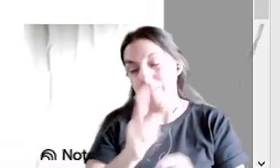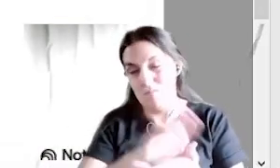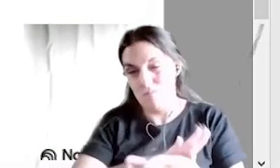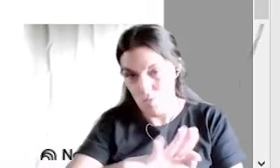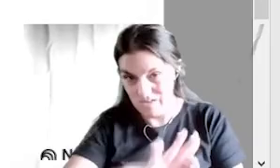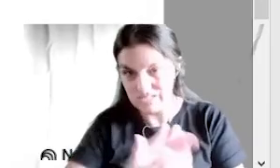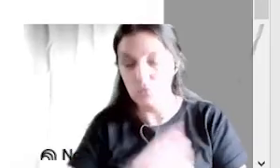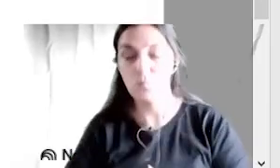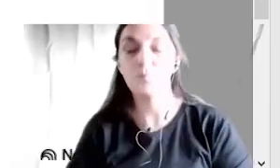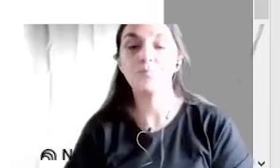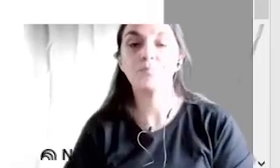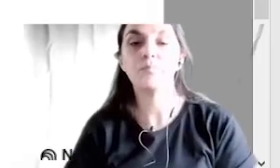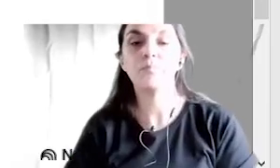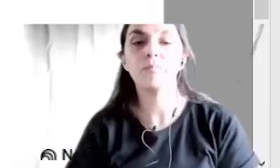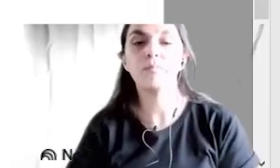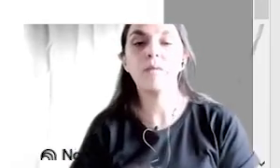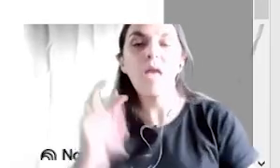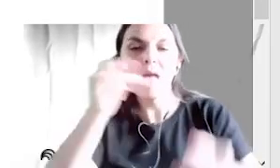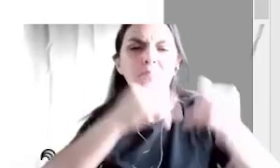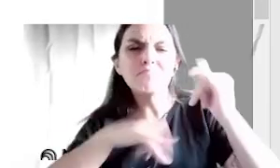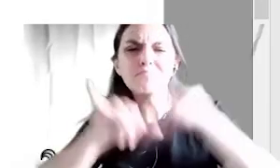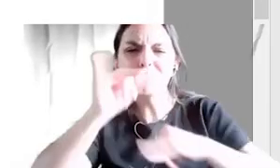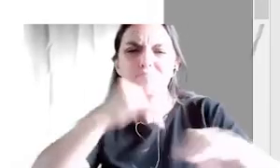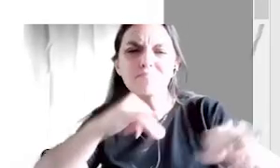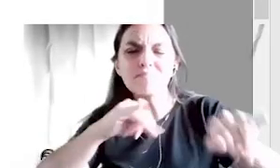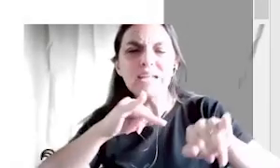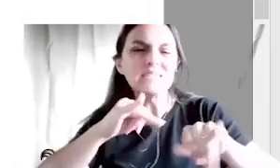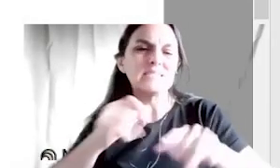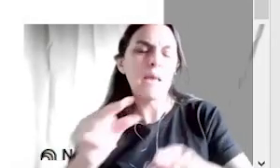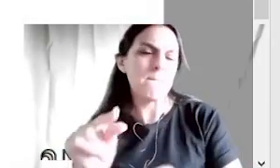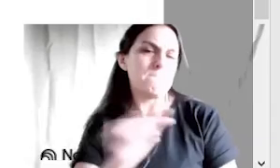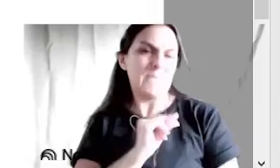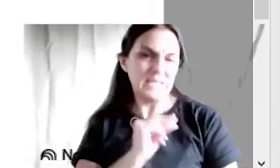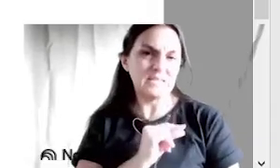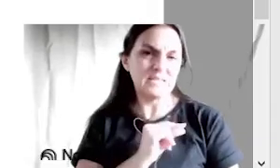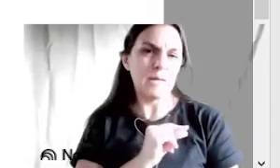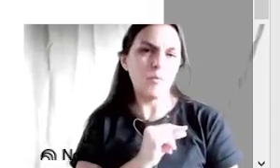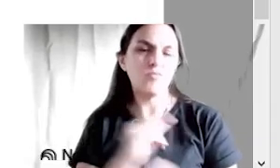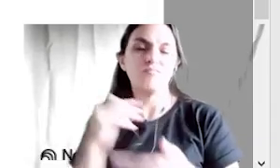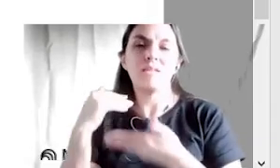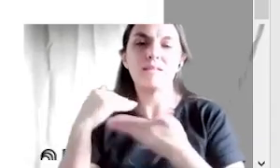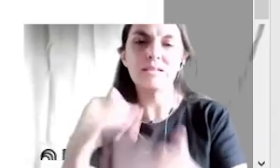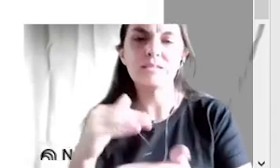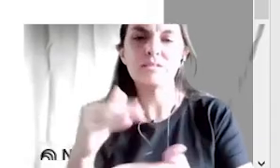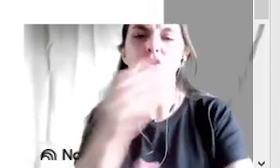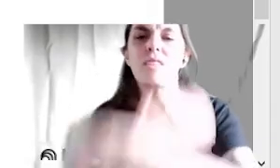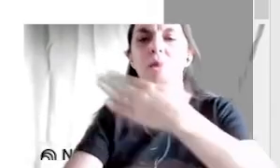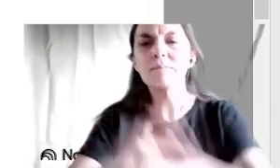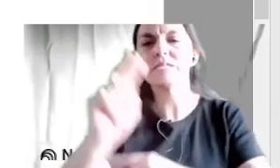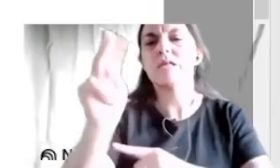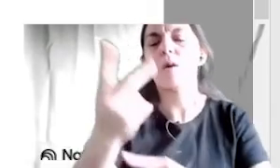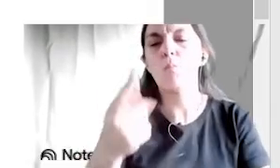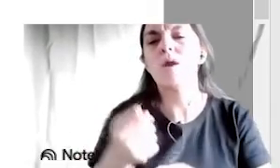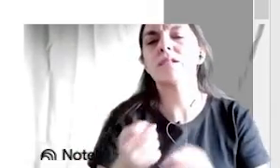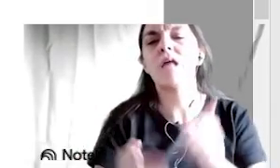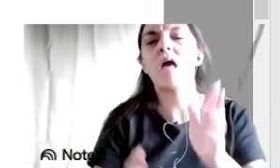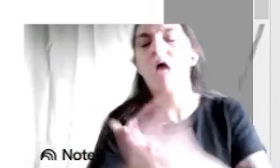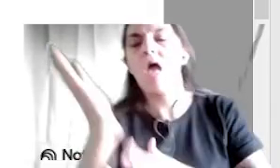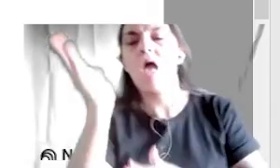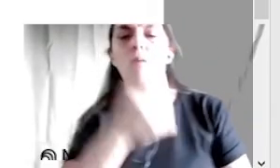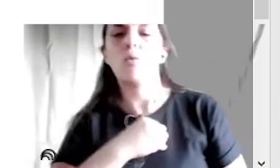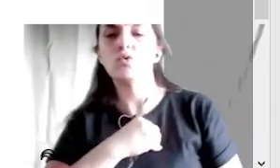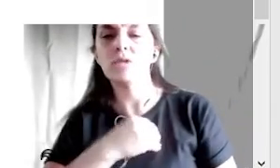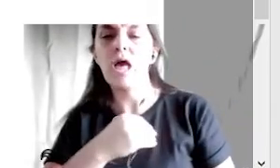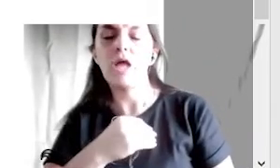imponible, los intereses por préstamos al empleador, las indemnizaciones por muerte o incapacidad, los retiros voluntarios y las compensaciones de